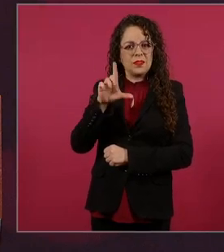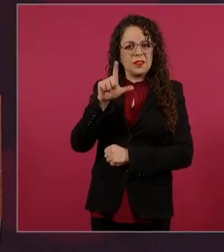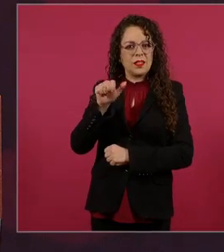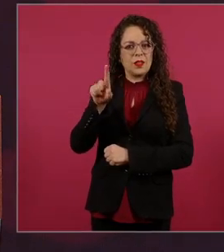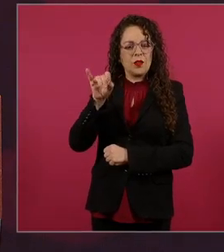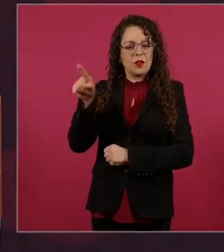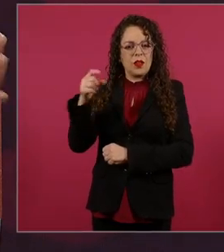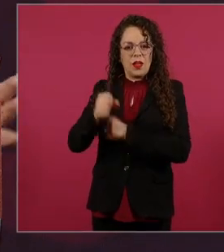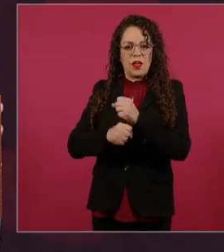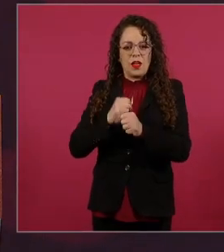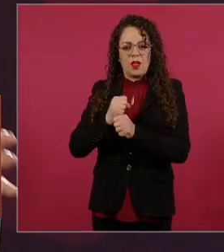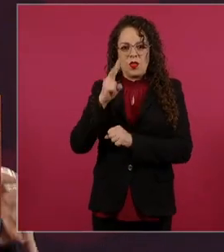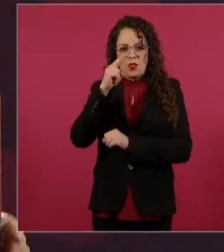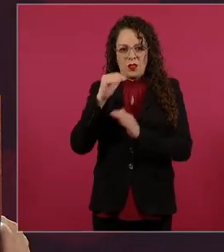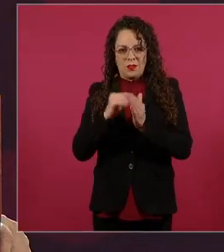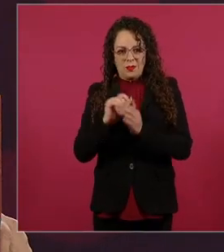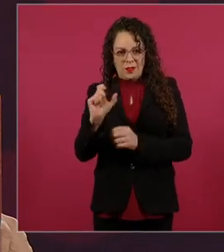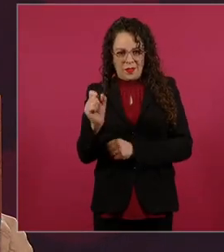si